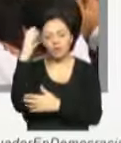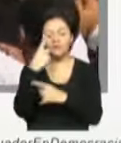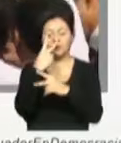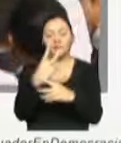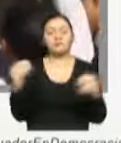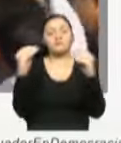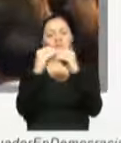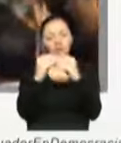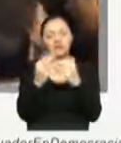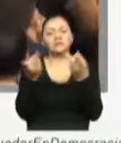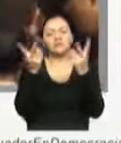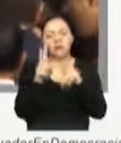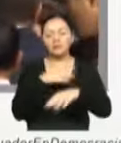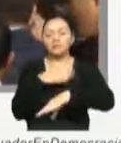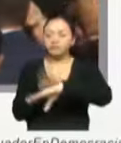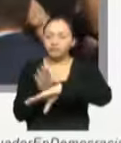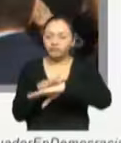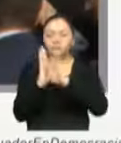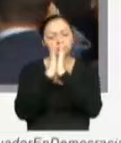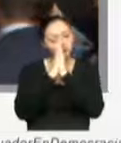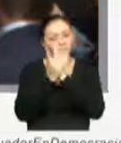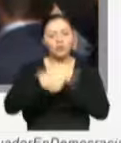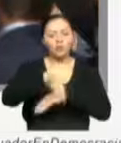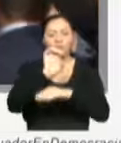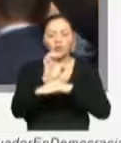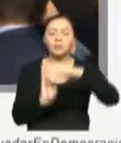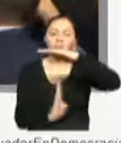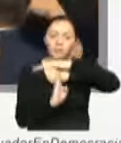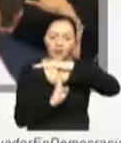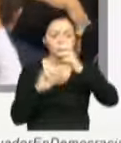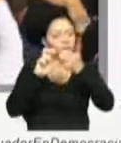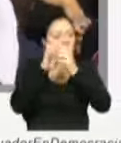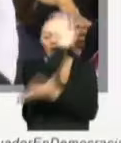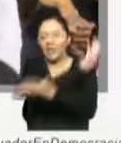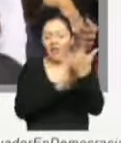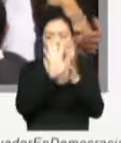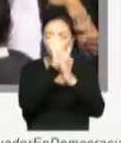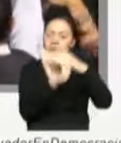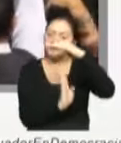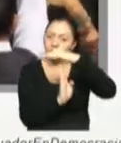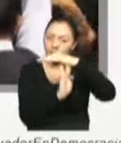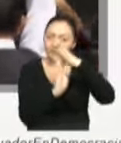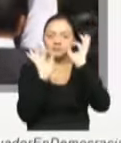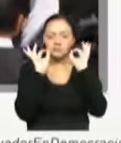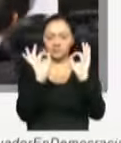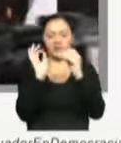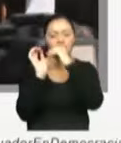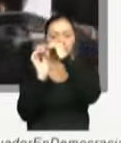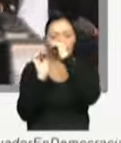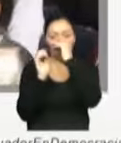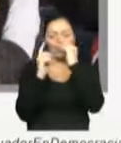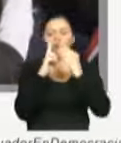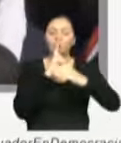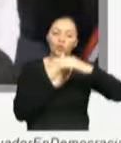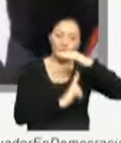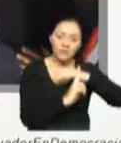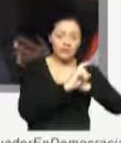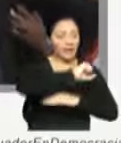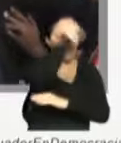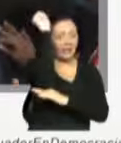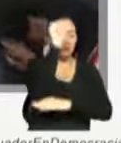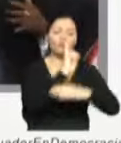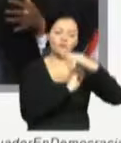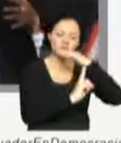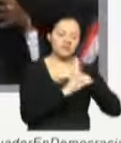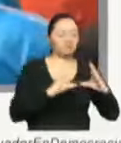esta jornada sea pacífica dentro de todo lo que comprende. Con humildad ante la victoria y